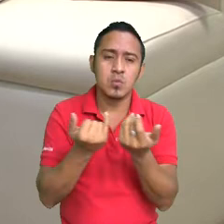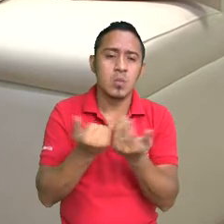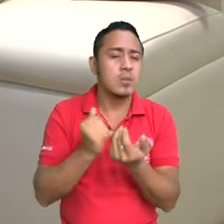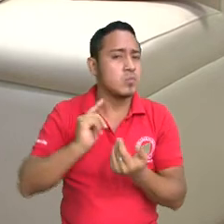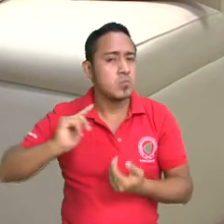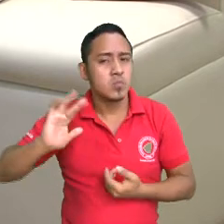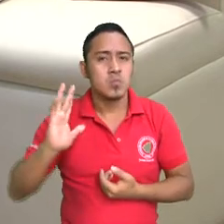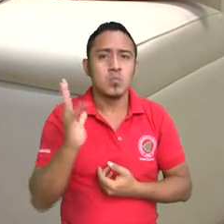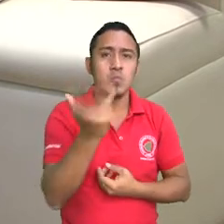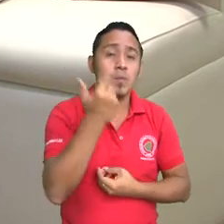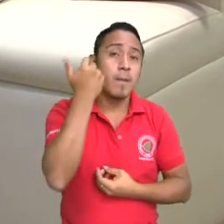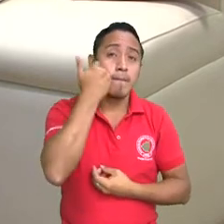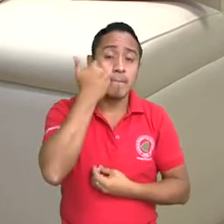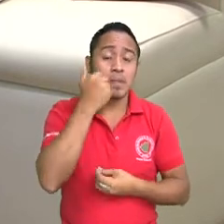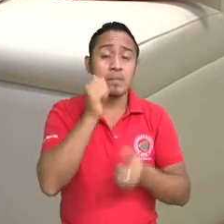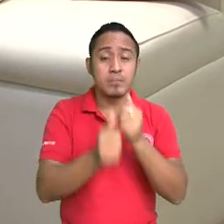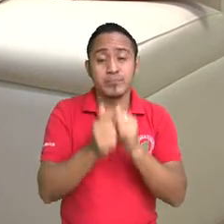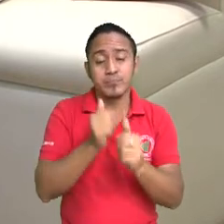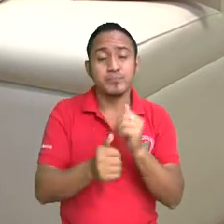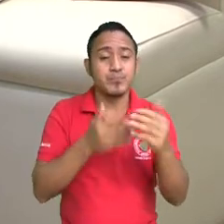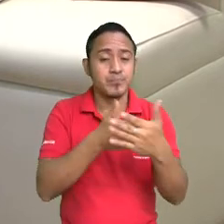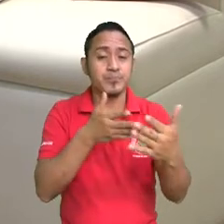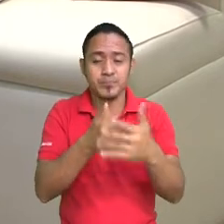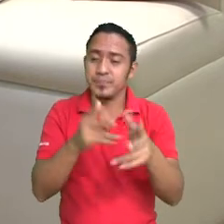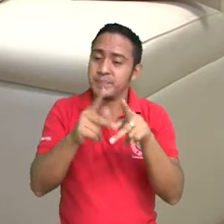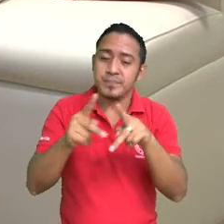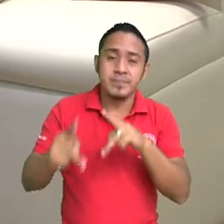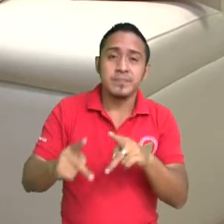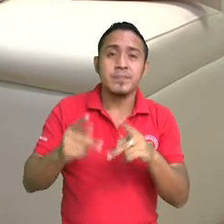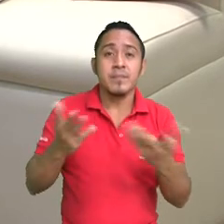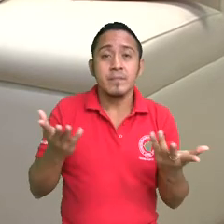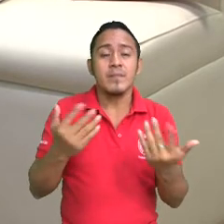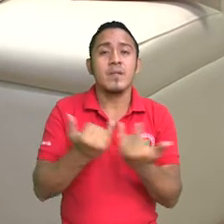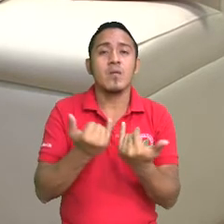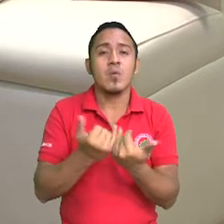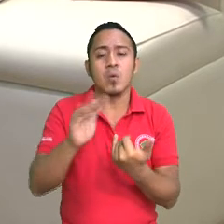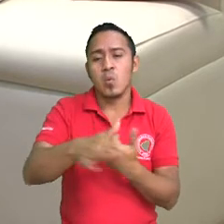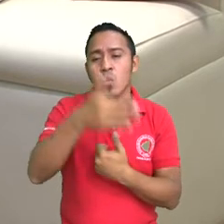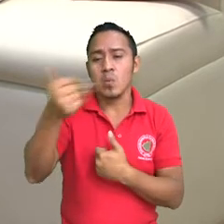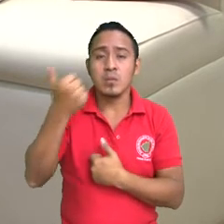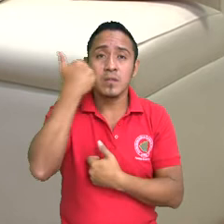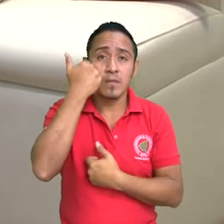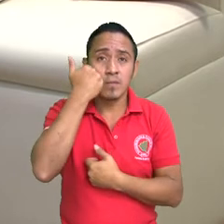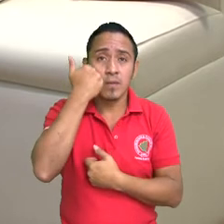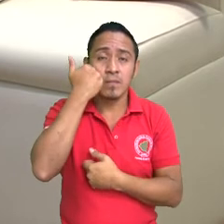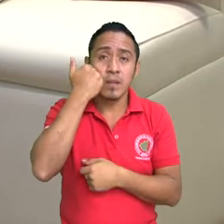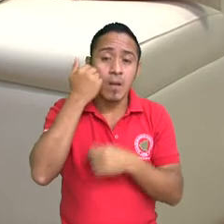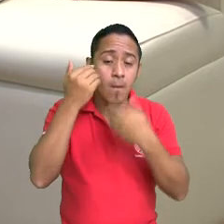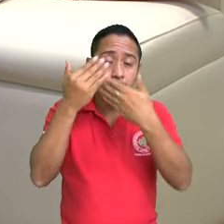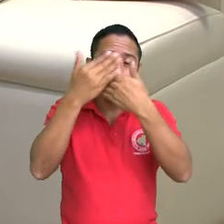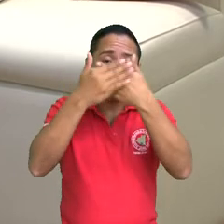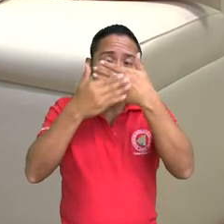todas las enfermedades que limitan la visión de los pacientes y todas aquellas enfermedades de superficie.